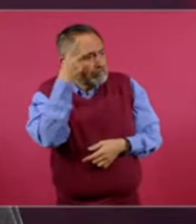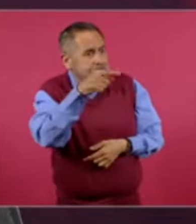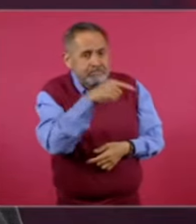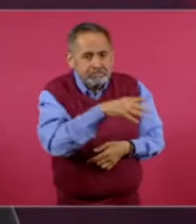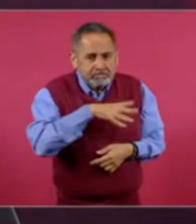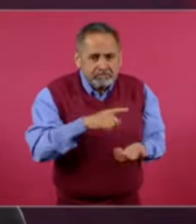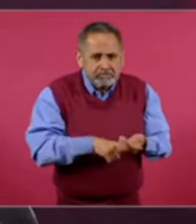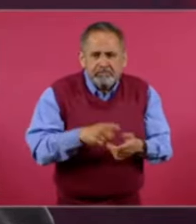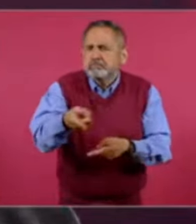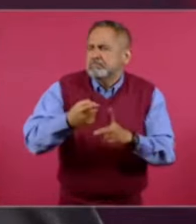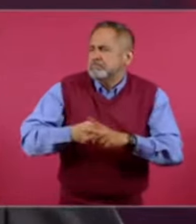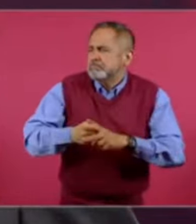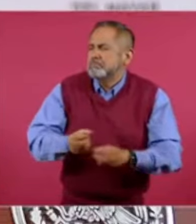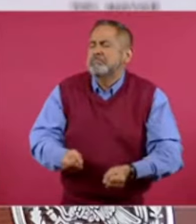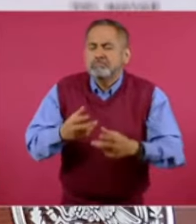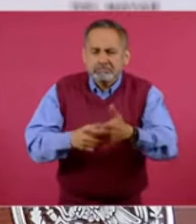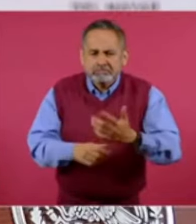Hagan la cuenta.